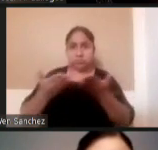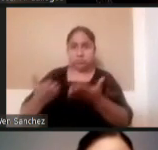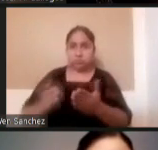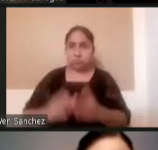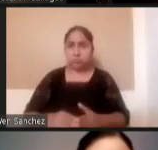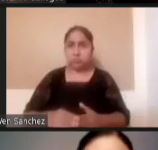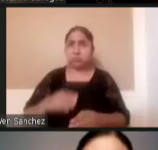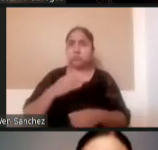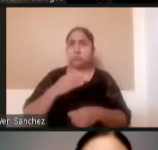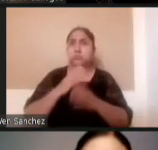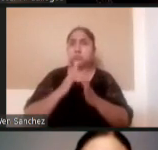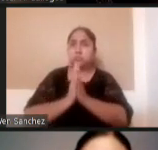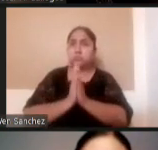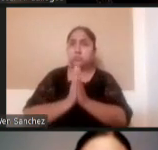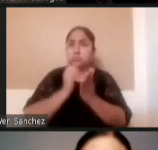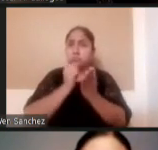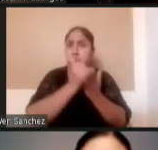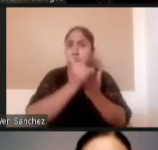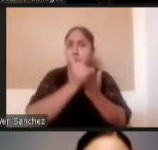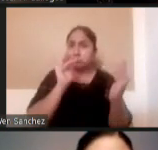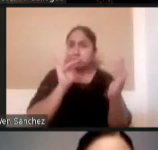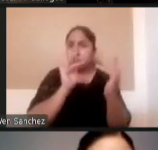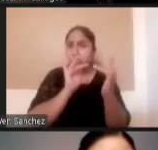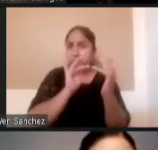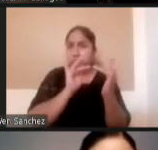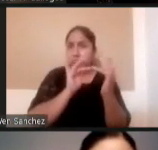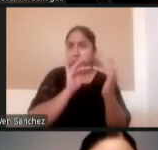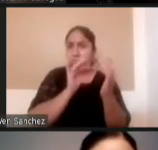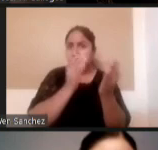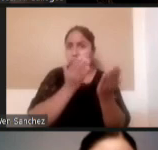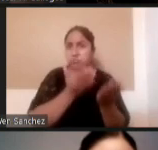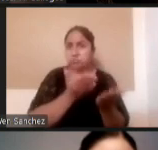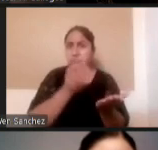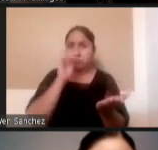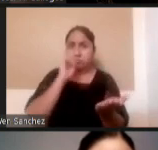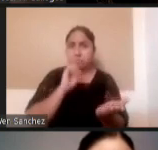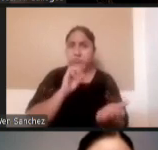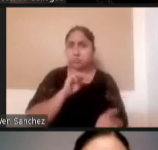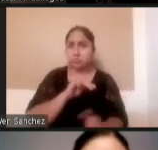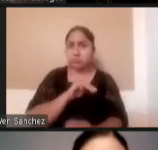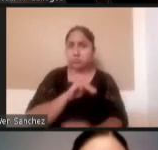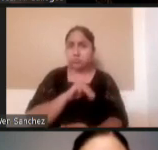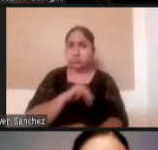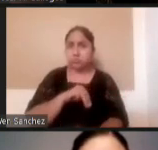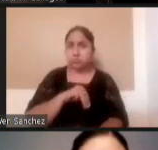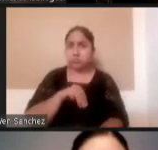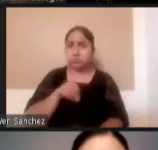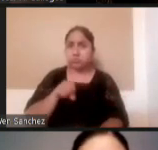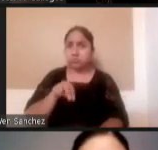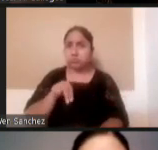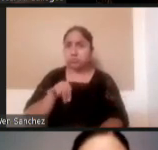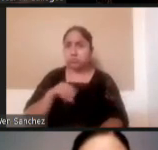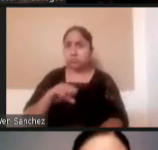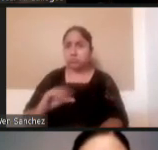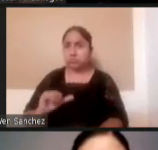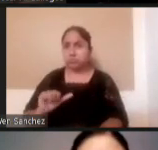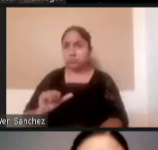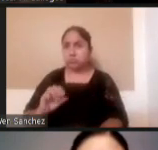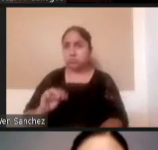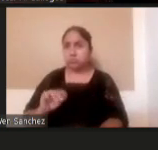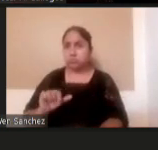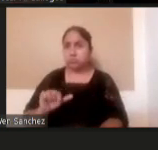equipo técnico conecte en primer término a la señora Mónica Martínez Nila, Ella se